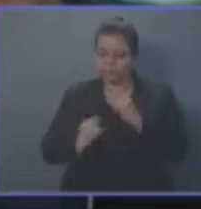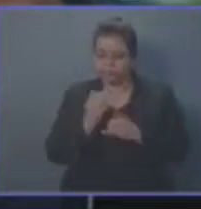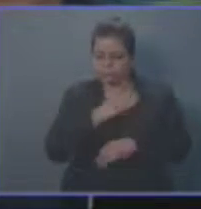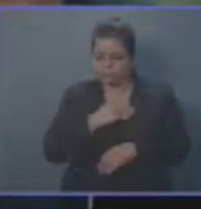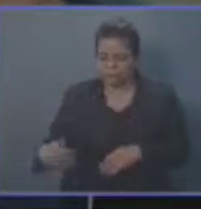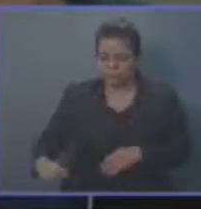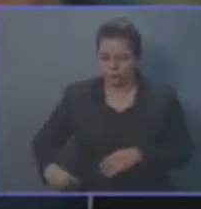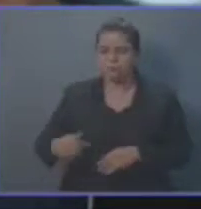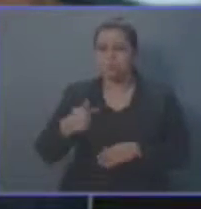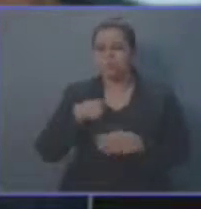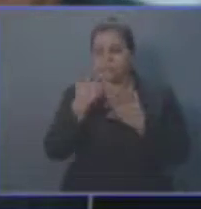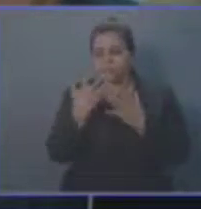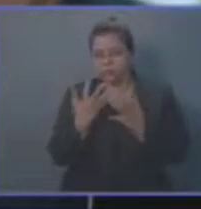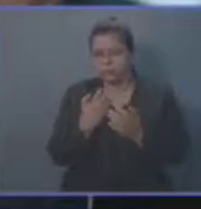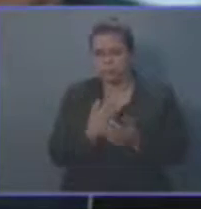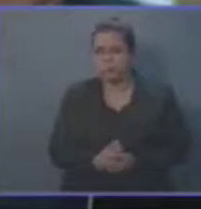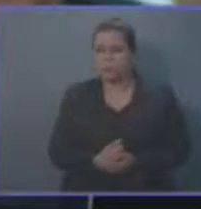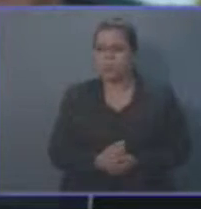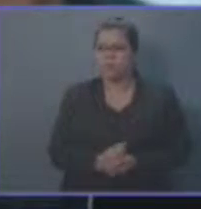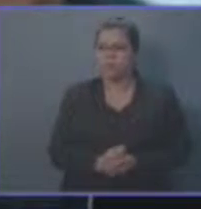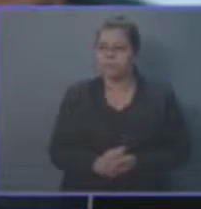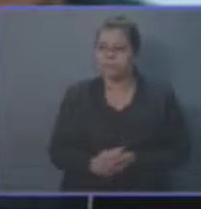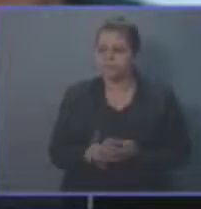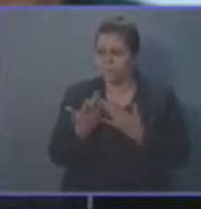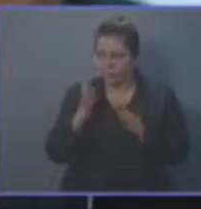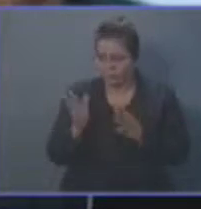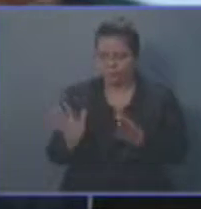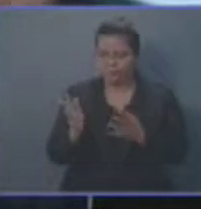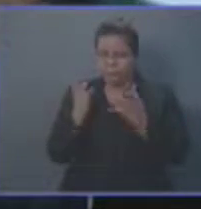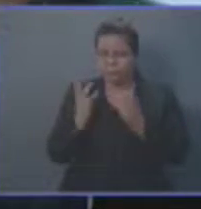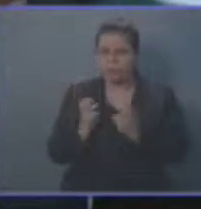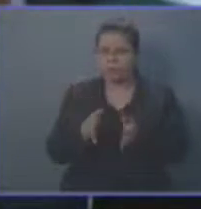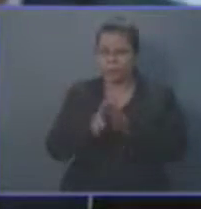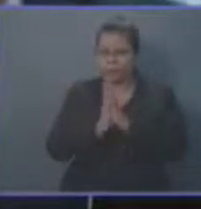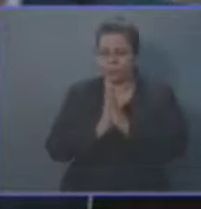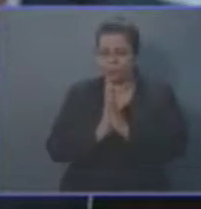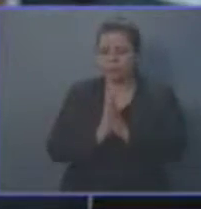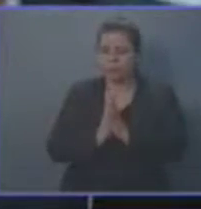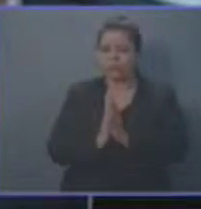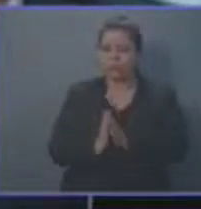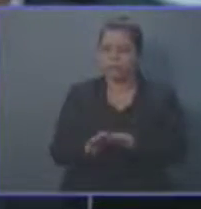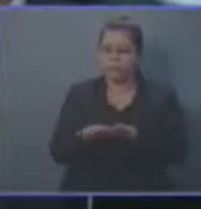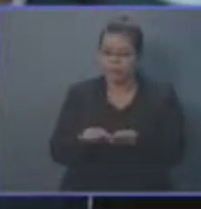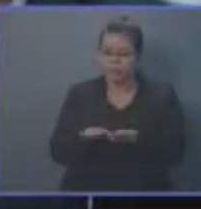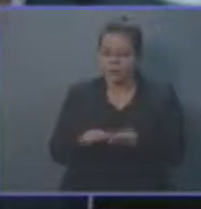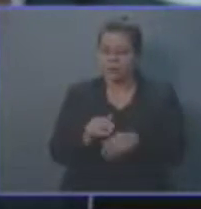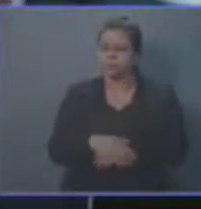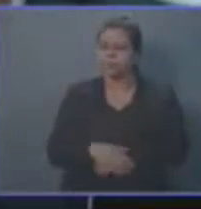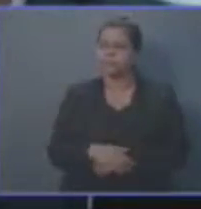pido me incorpore a este dictamen. Muchas gracias. Y a este decreto también. Gracias.